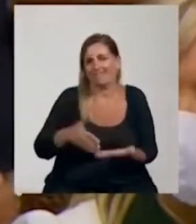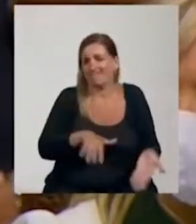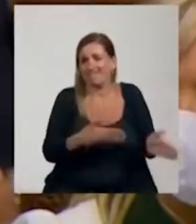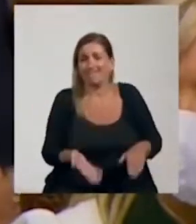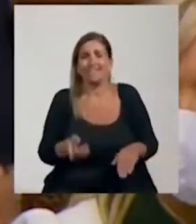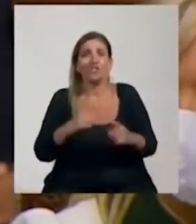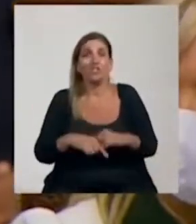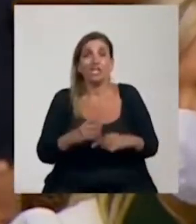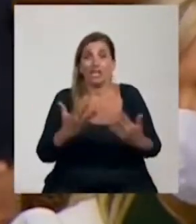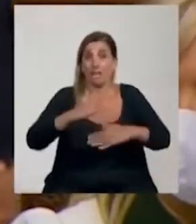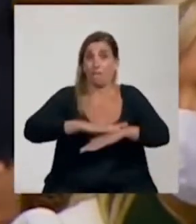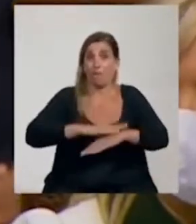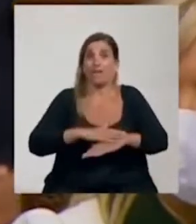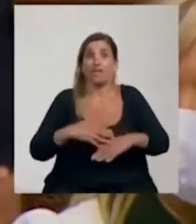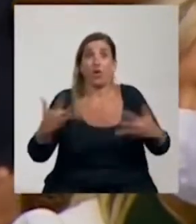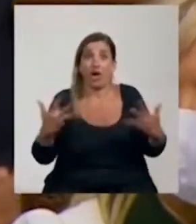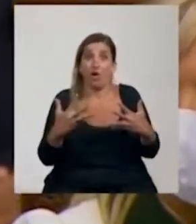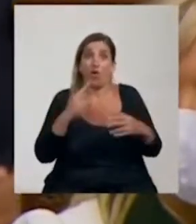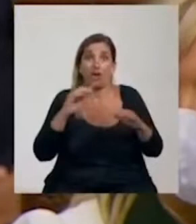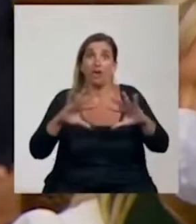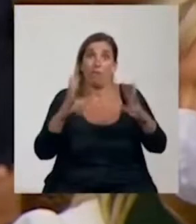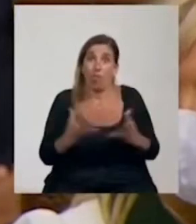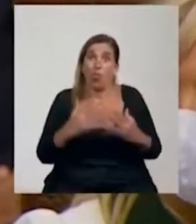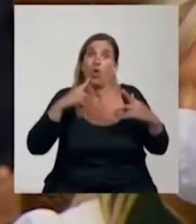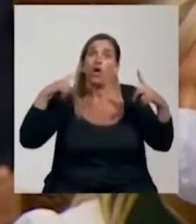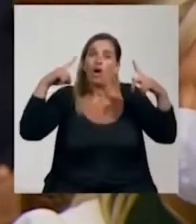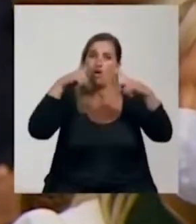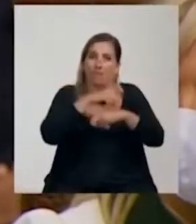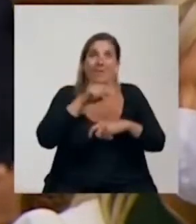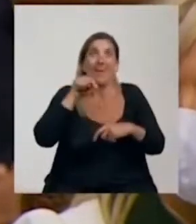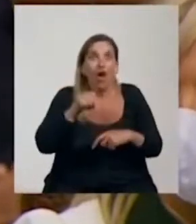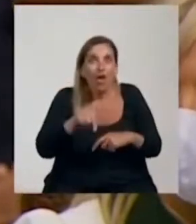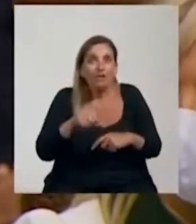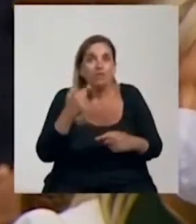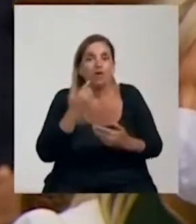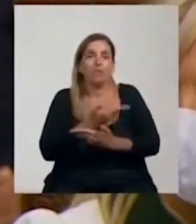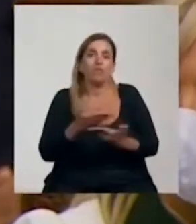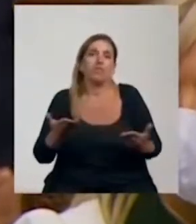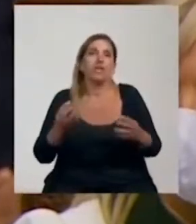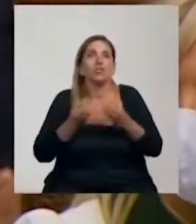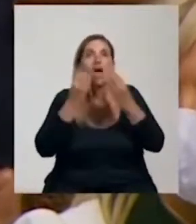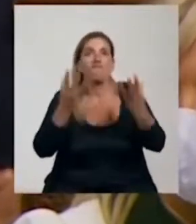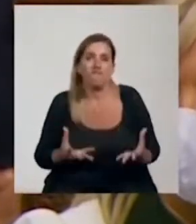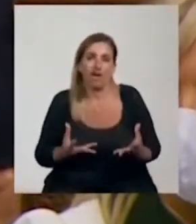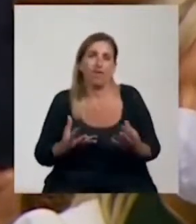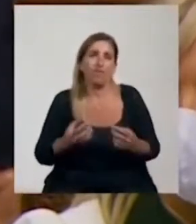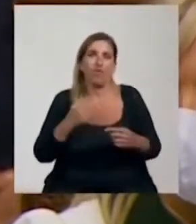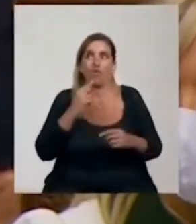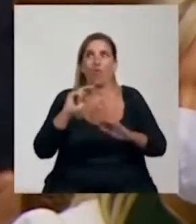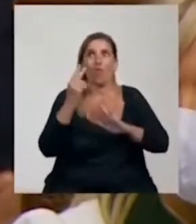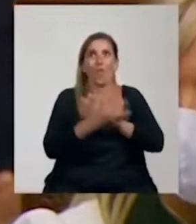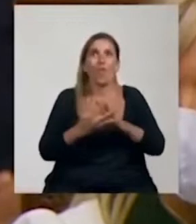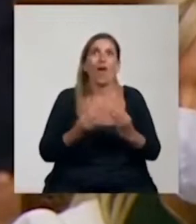Y en estos momentos turbulentos a lo largo y ancho del mundo, eso es un hándicap a favor